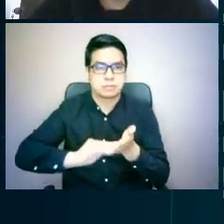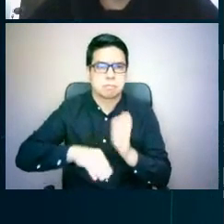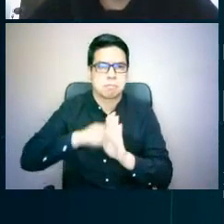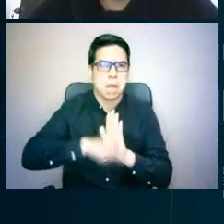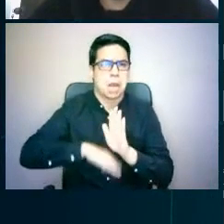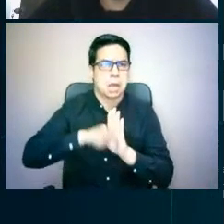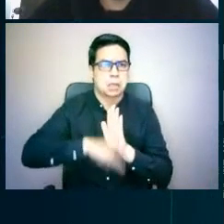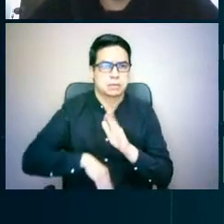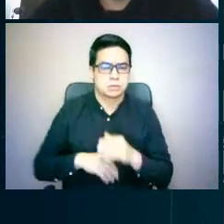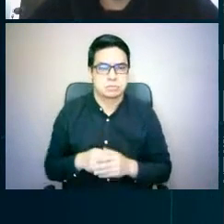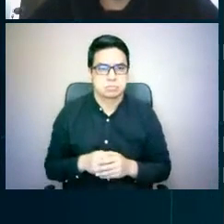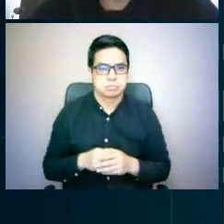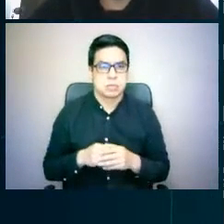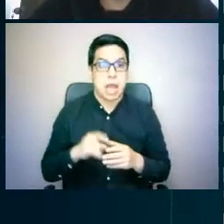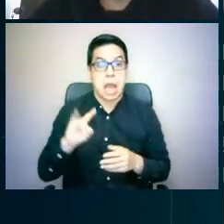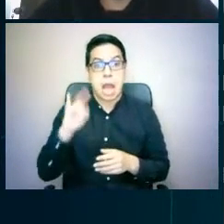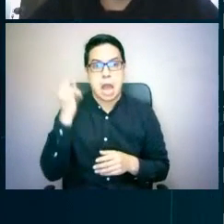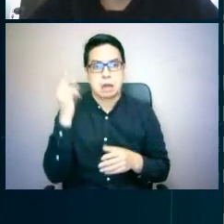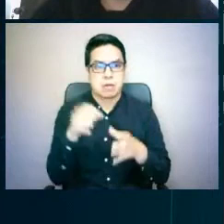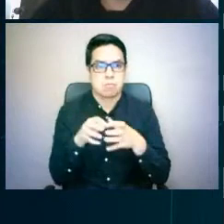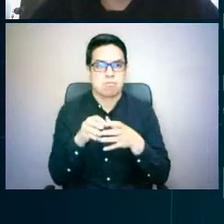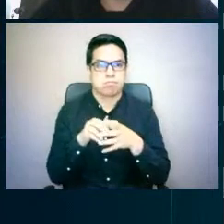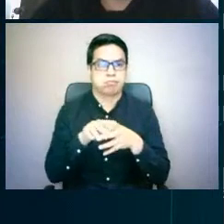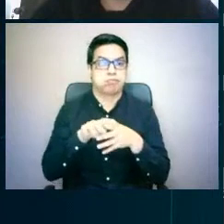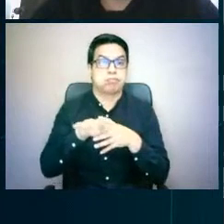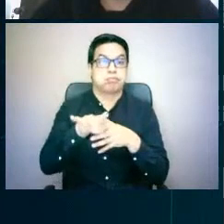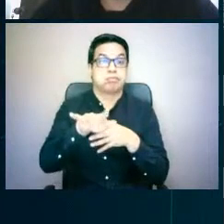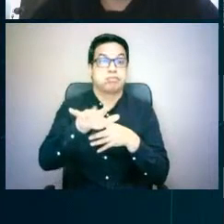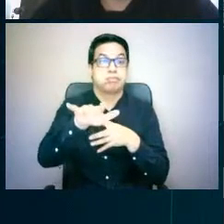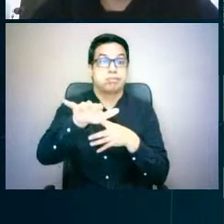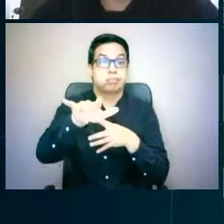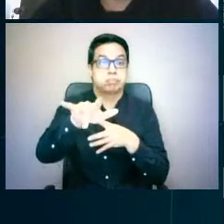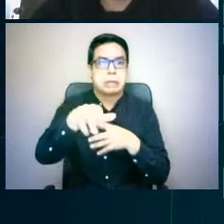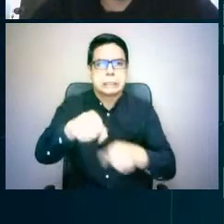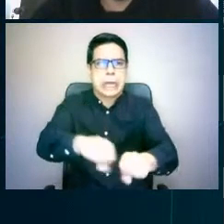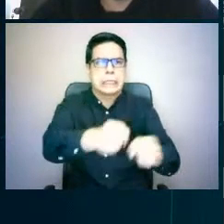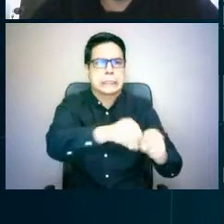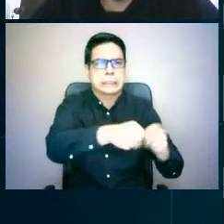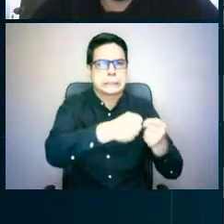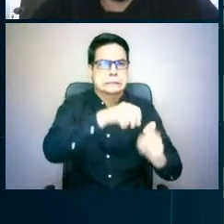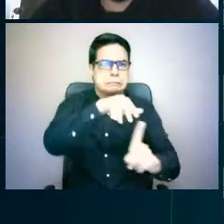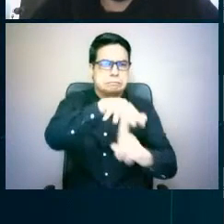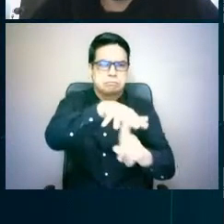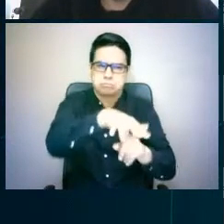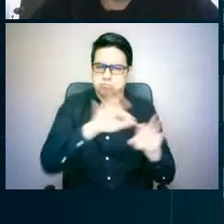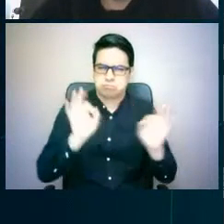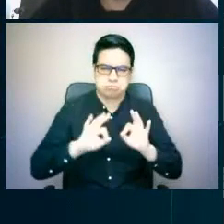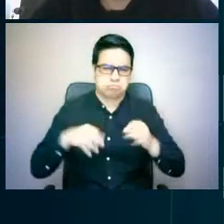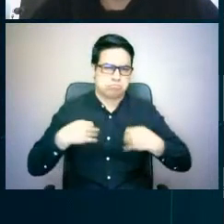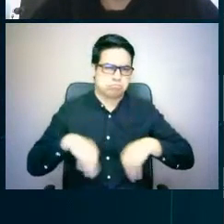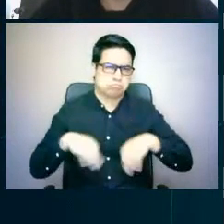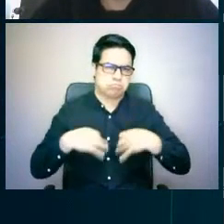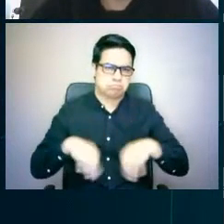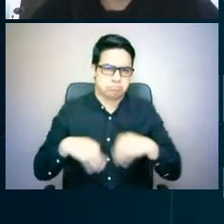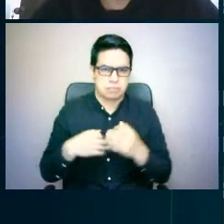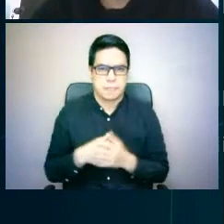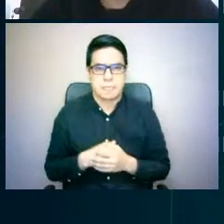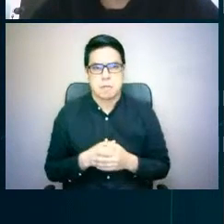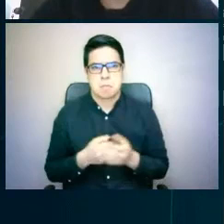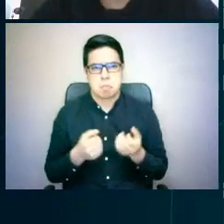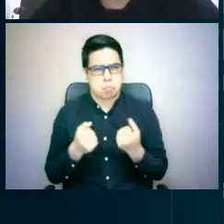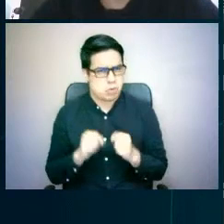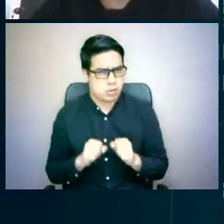no son perjudiciales. Siemens garantiza que se puede implementar cualquier configuración requerida, sea doble